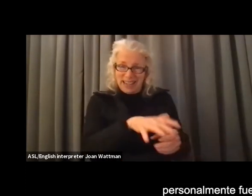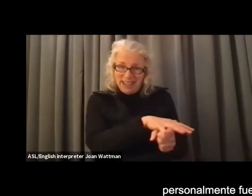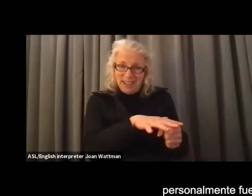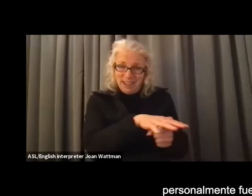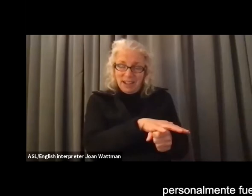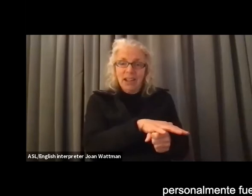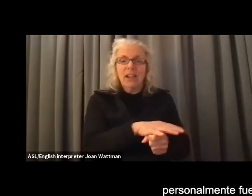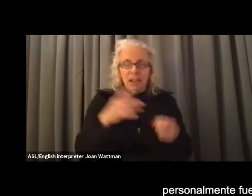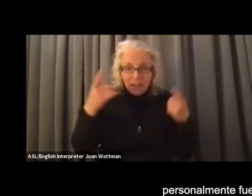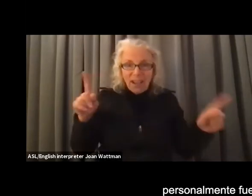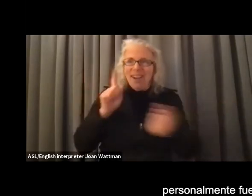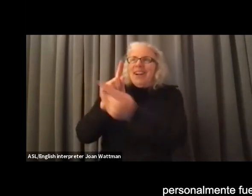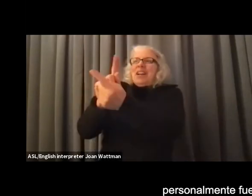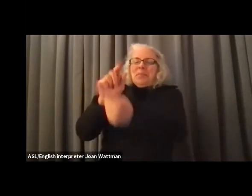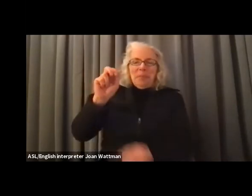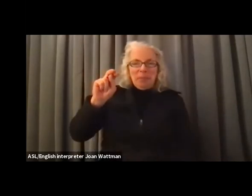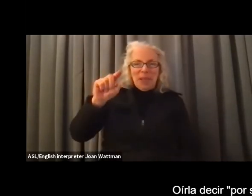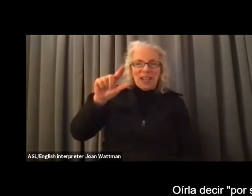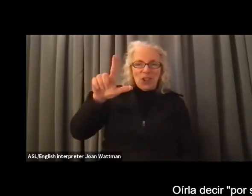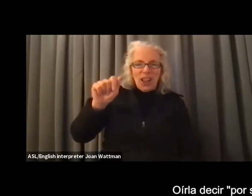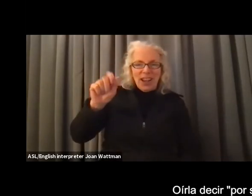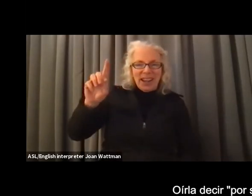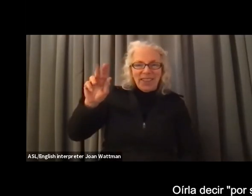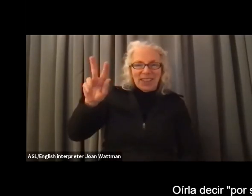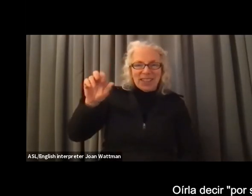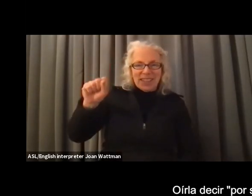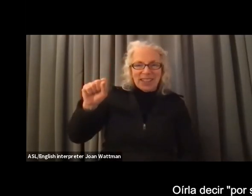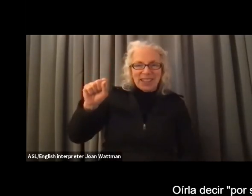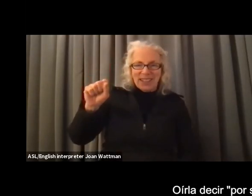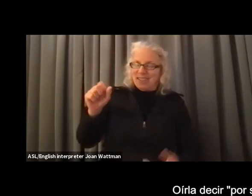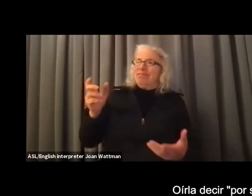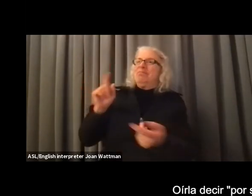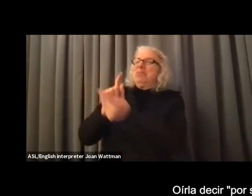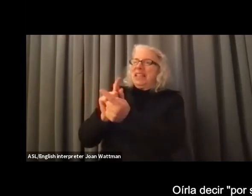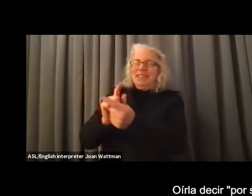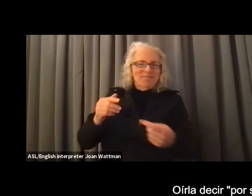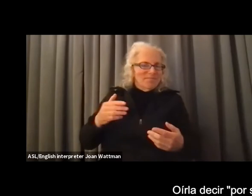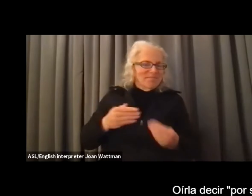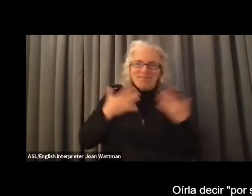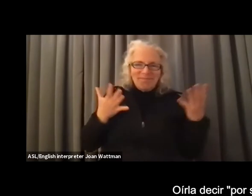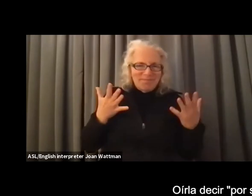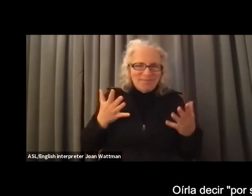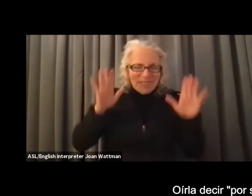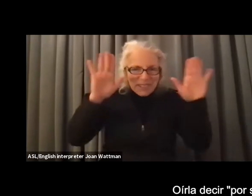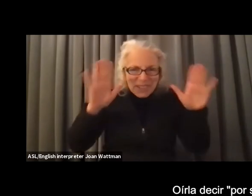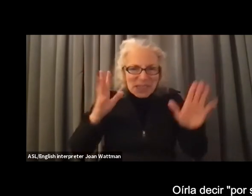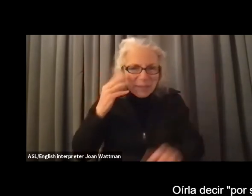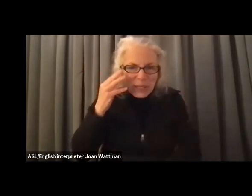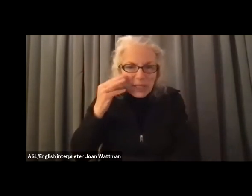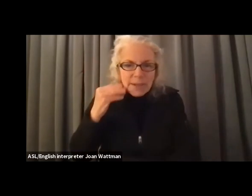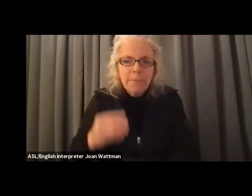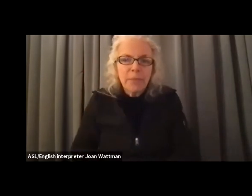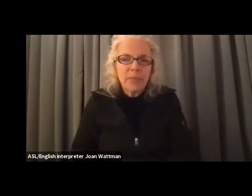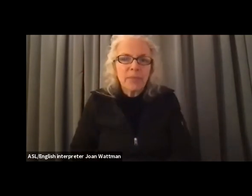una experiencia única. Escucharle decir, claro que tengo que solidarizarme con ustedes